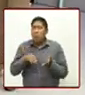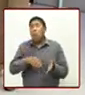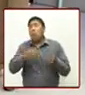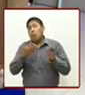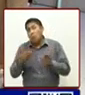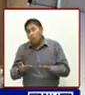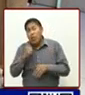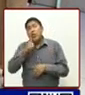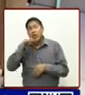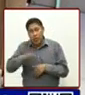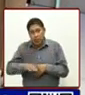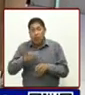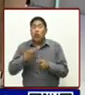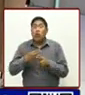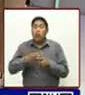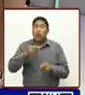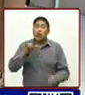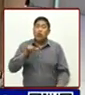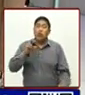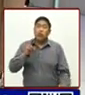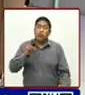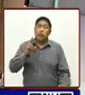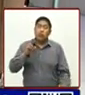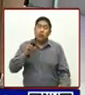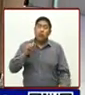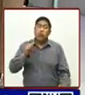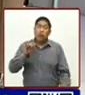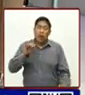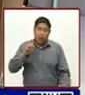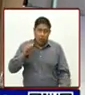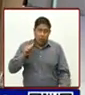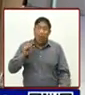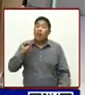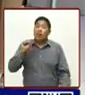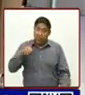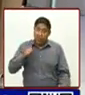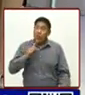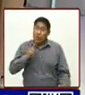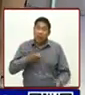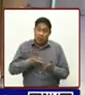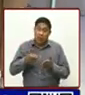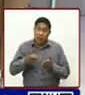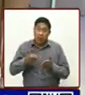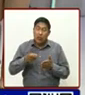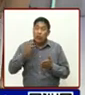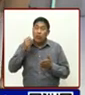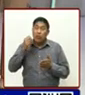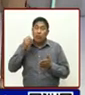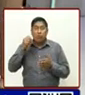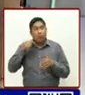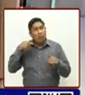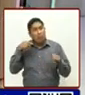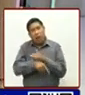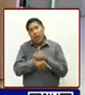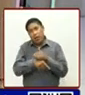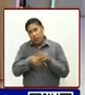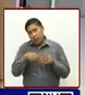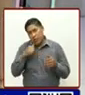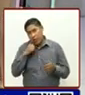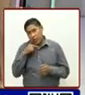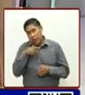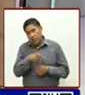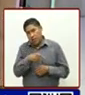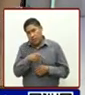muerte de la pequeña Yuraima. Tendríamos que decir sí, asesinato ya de esta pequeña de 7 años que ha ocurrido en la localidad de